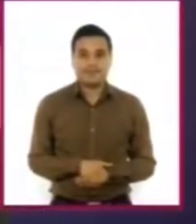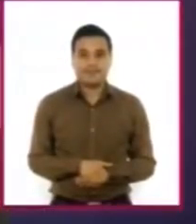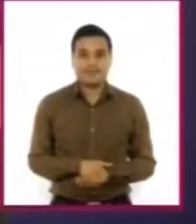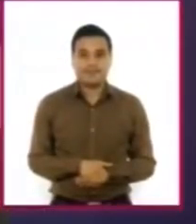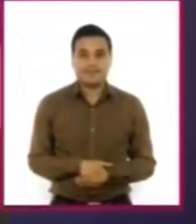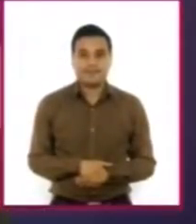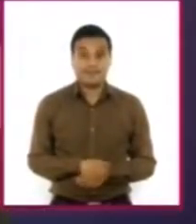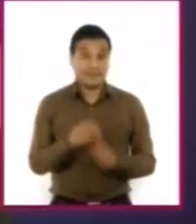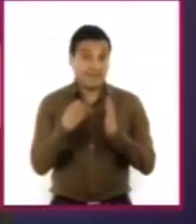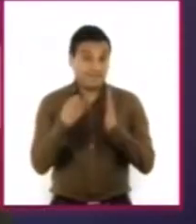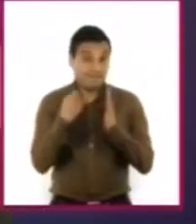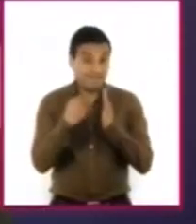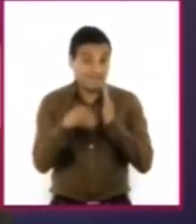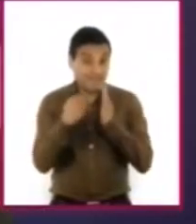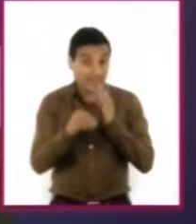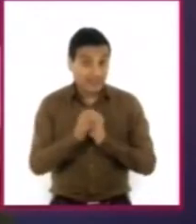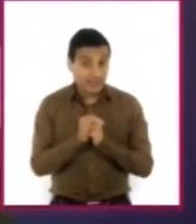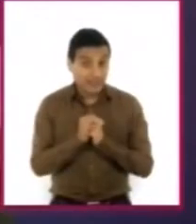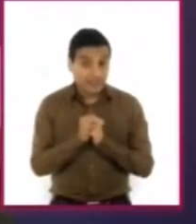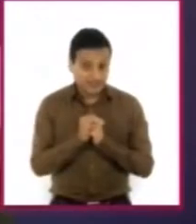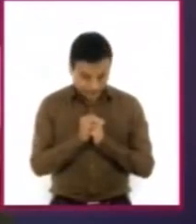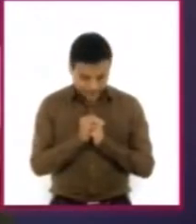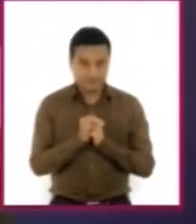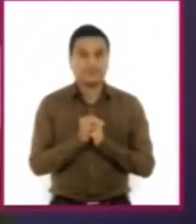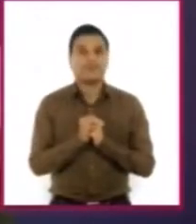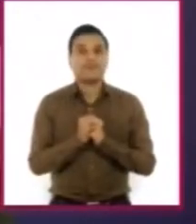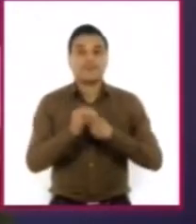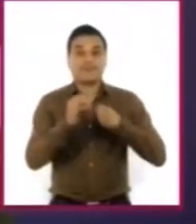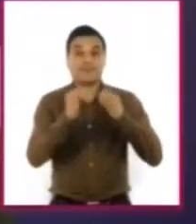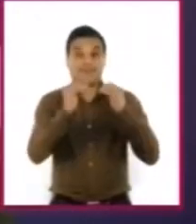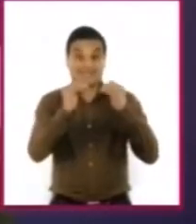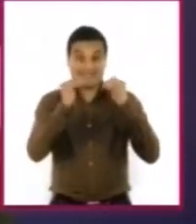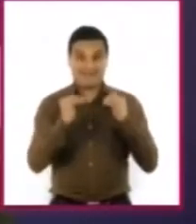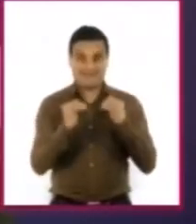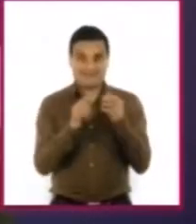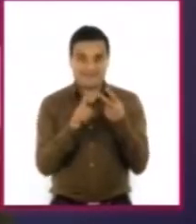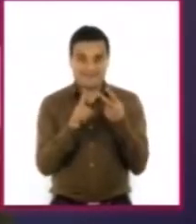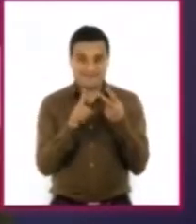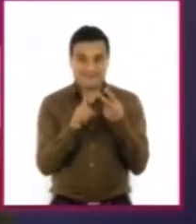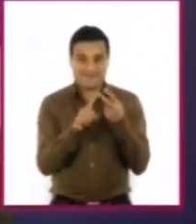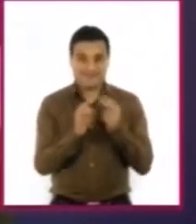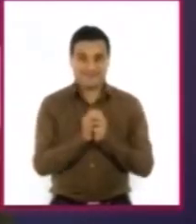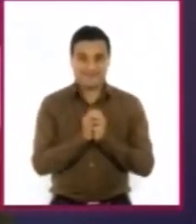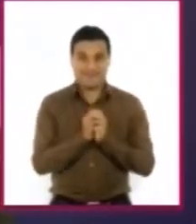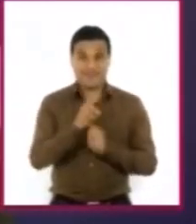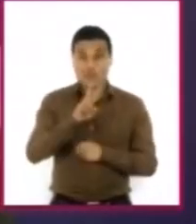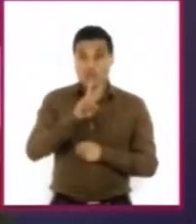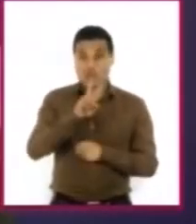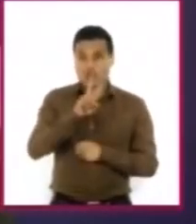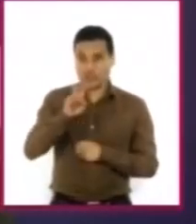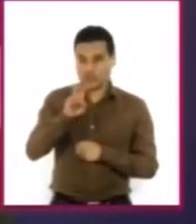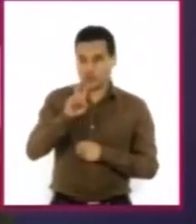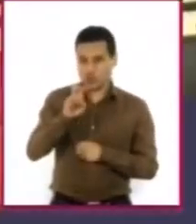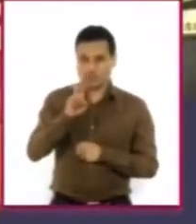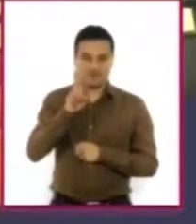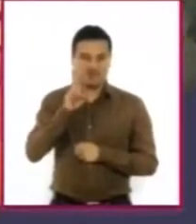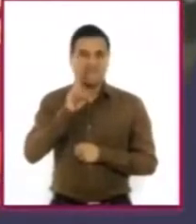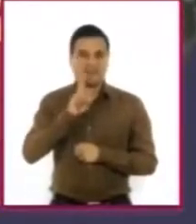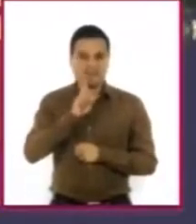Si le falta, movemos al siguiente valor, que en este caso es 200.